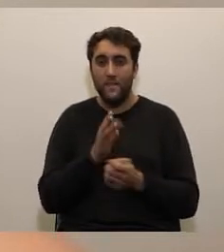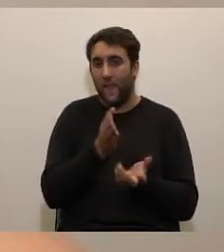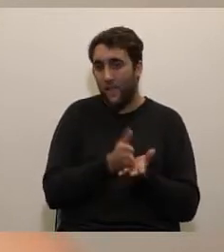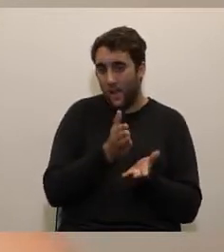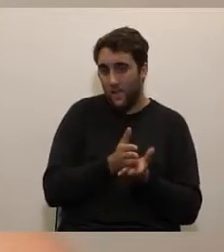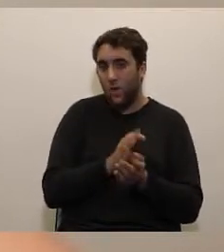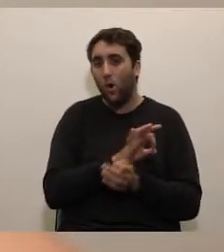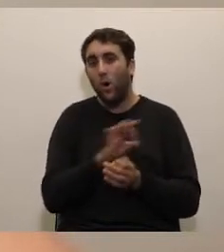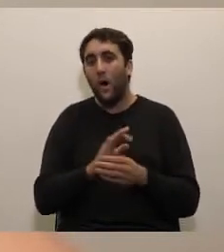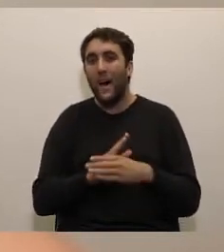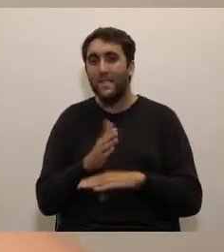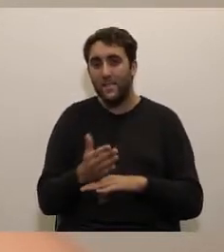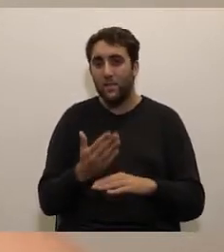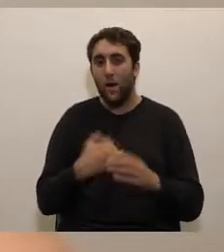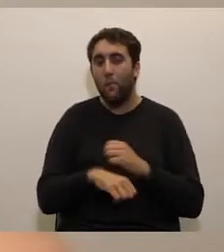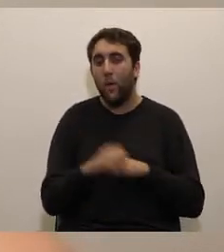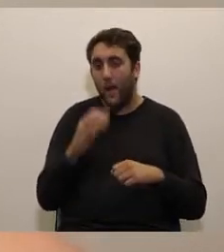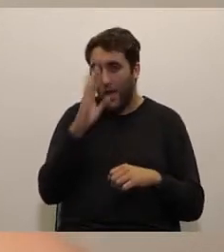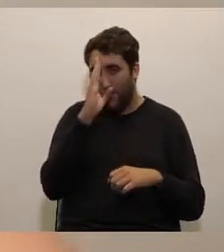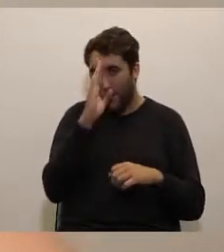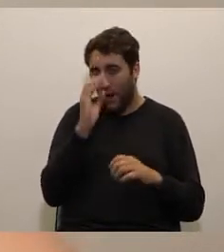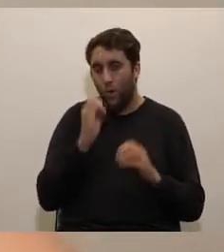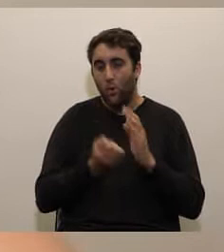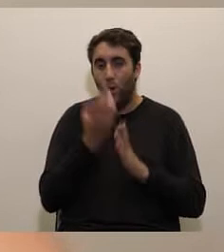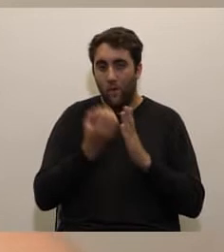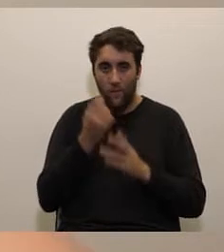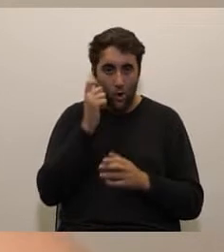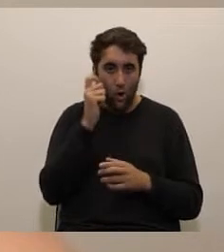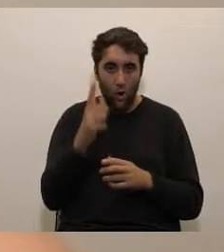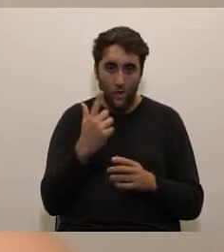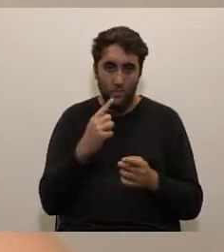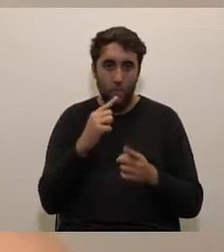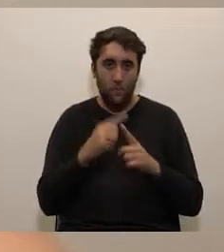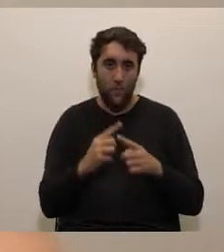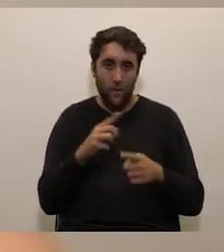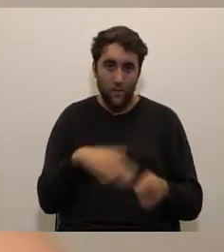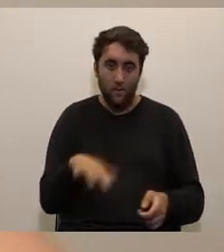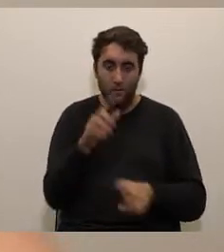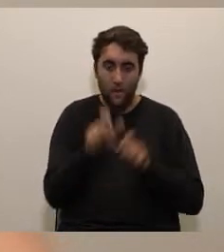derechos y en el acceso al conocimiento y la generación de conocimiento por